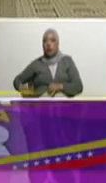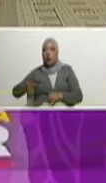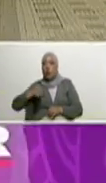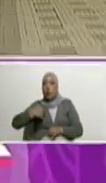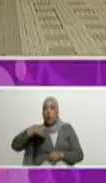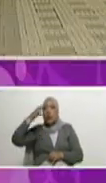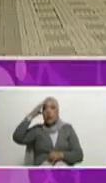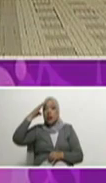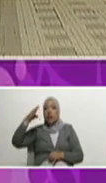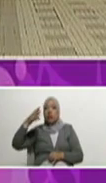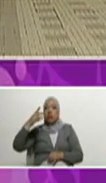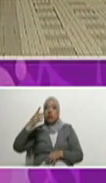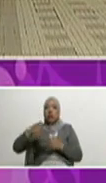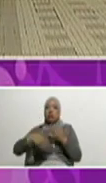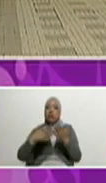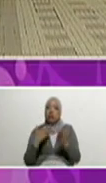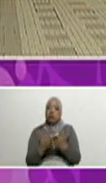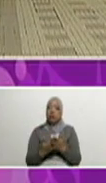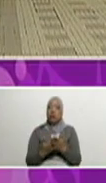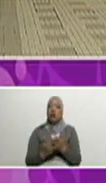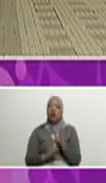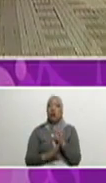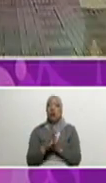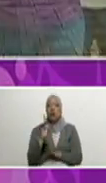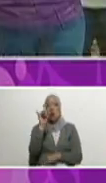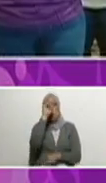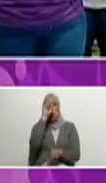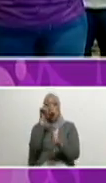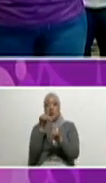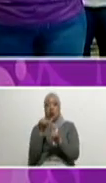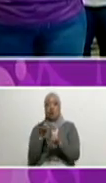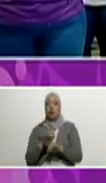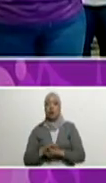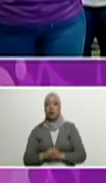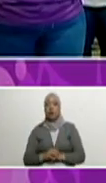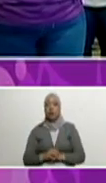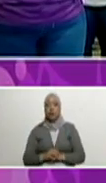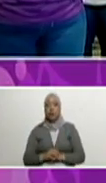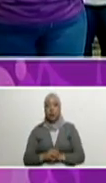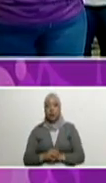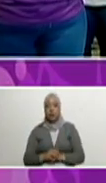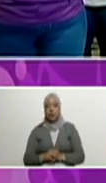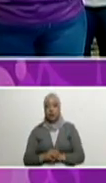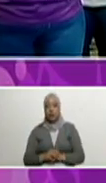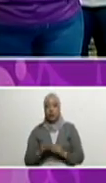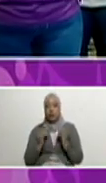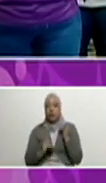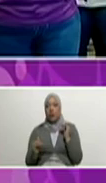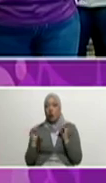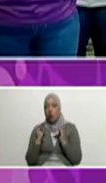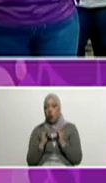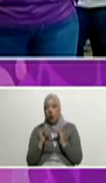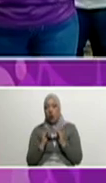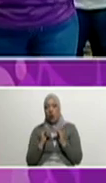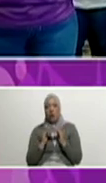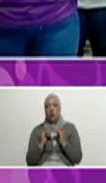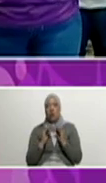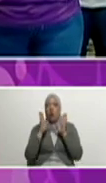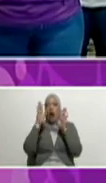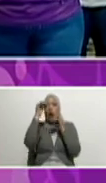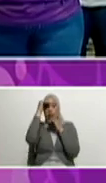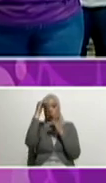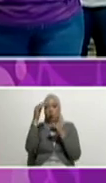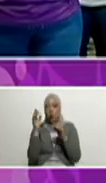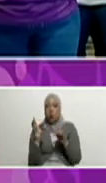pues. Tenemos que elevar las metas de esas unidades móviles, la